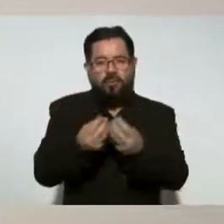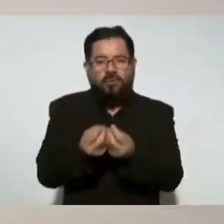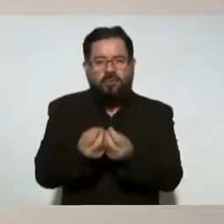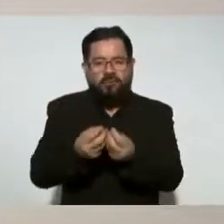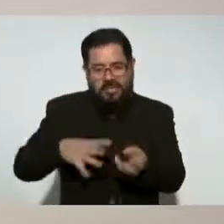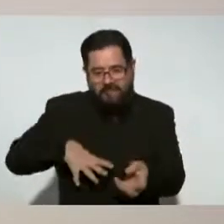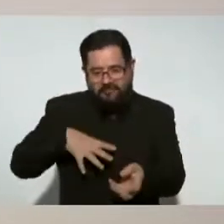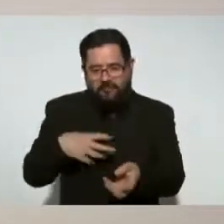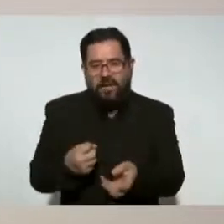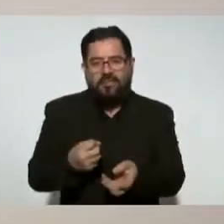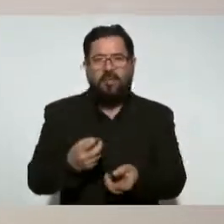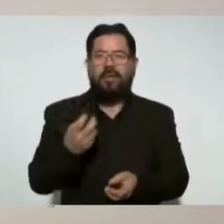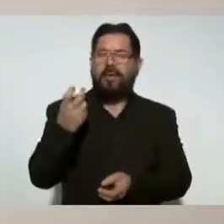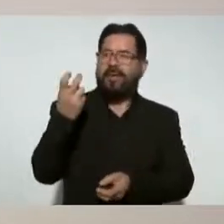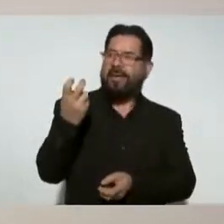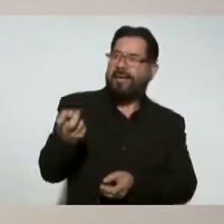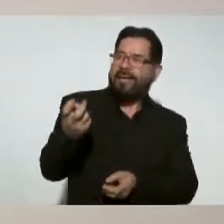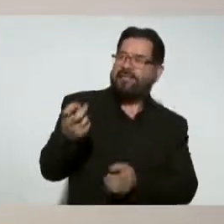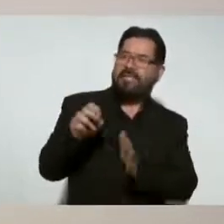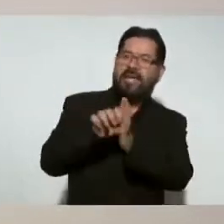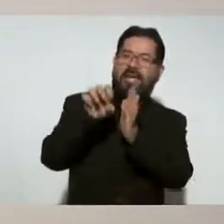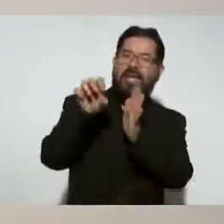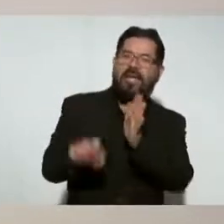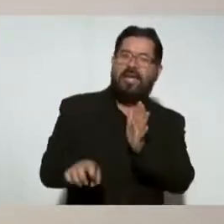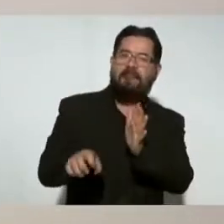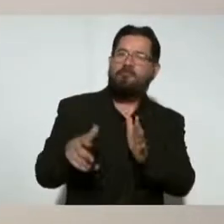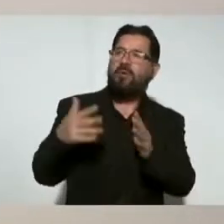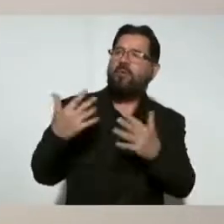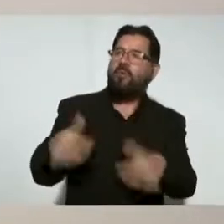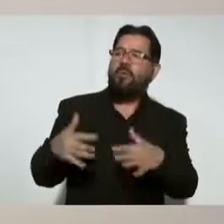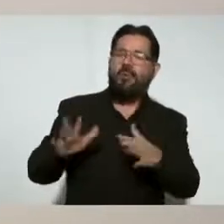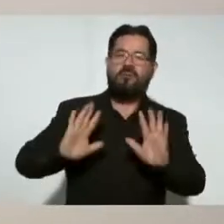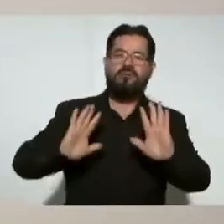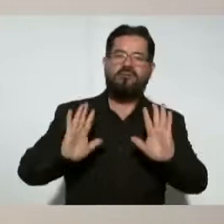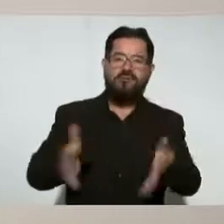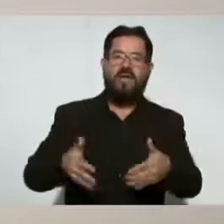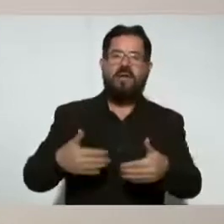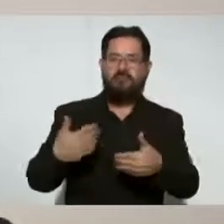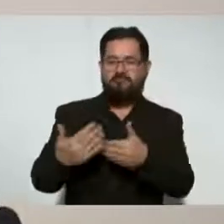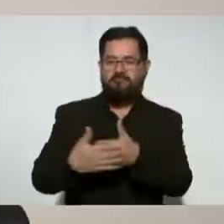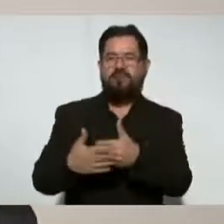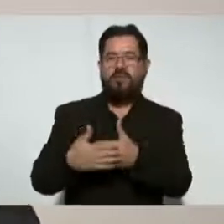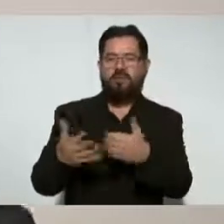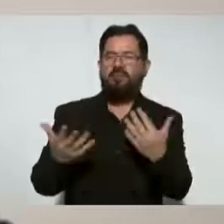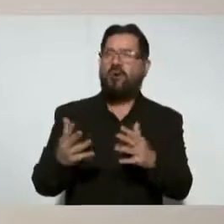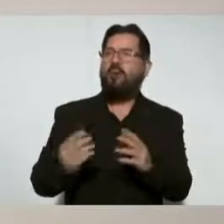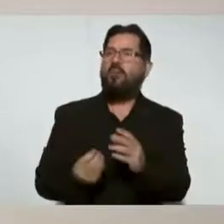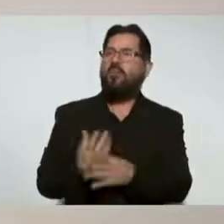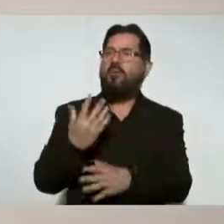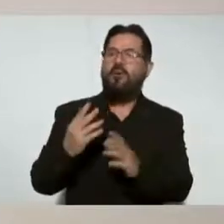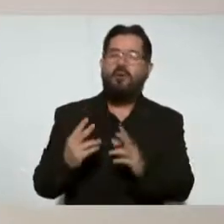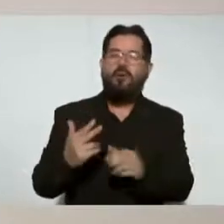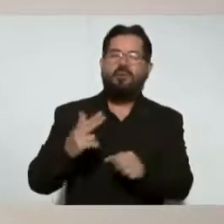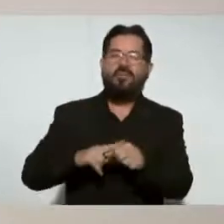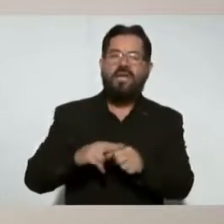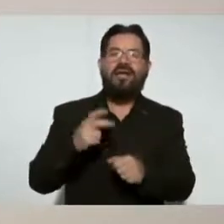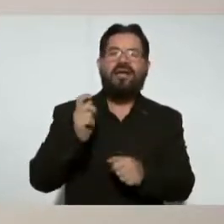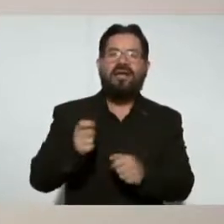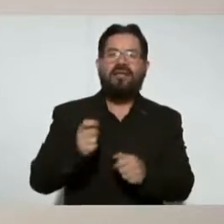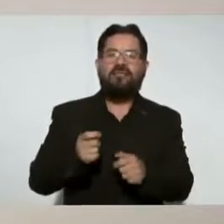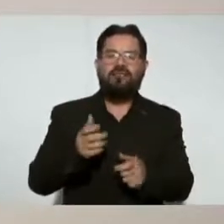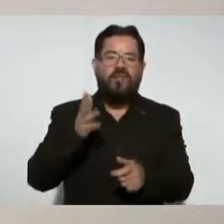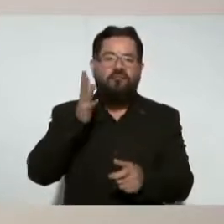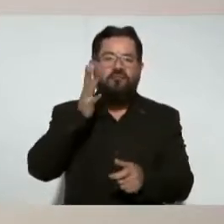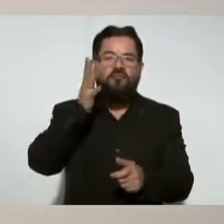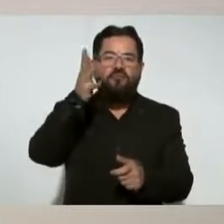es sostenible, es realmente una realidad, ya repito, con un camino de transformación,